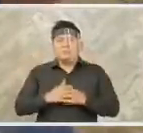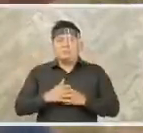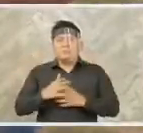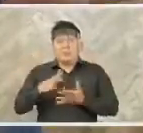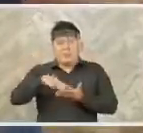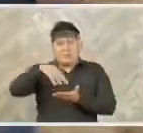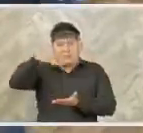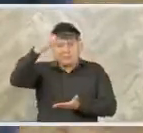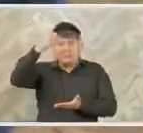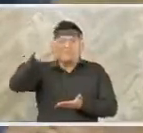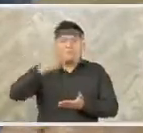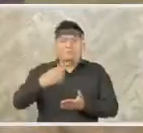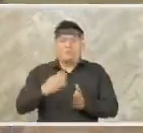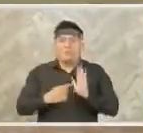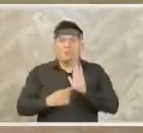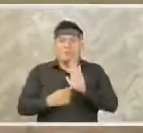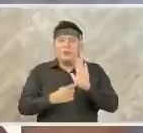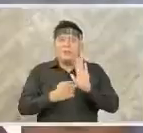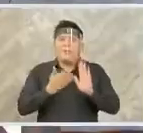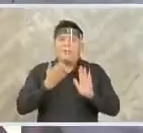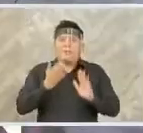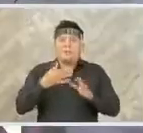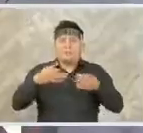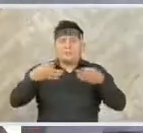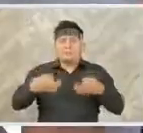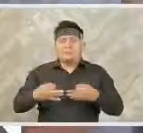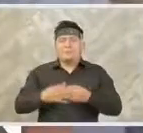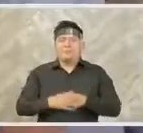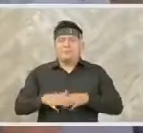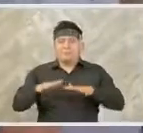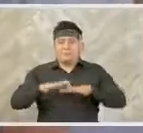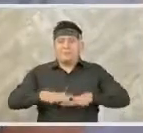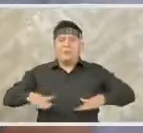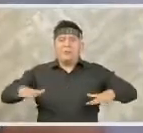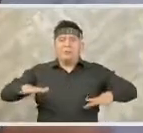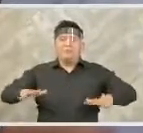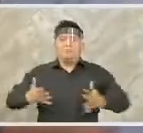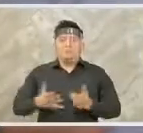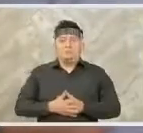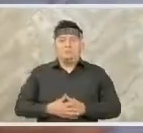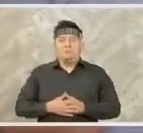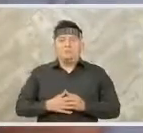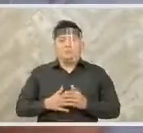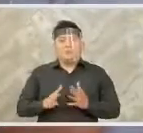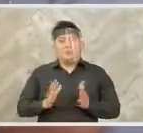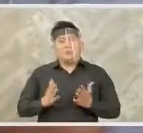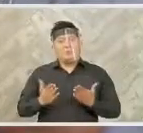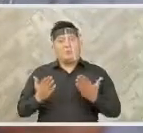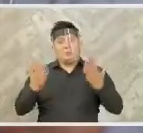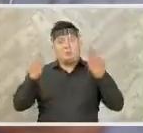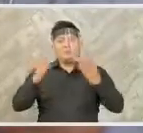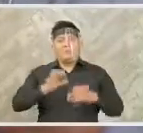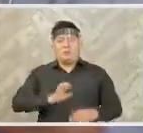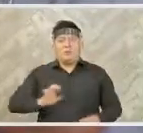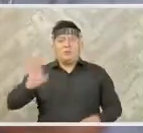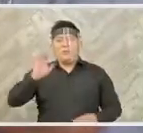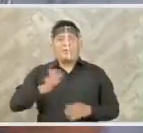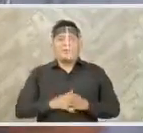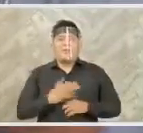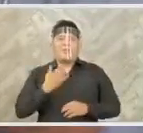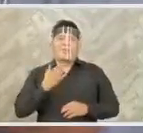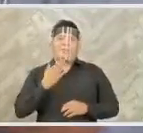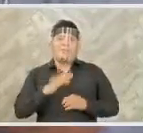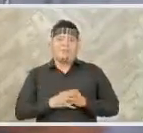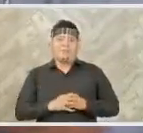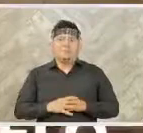además ejemplos reales de nuestro territorio que muestran productividad y éxito. Ejemplo, la papaya en